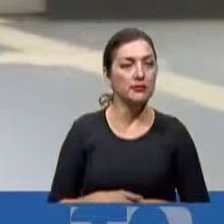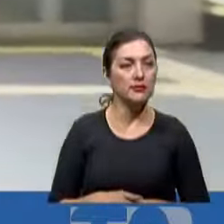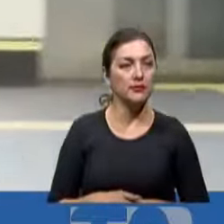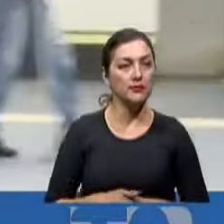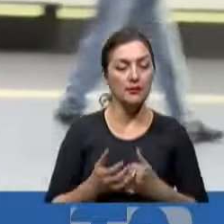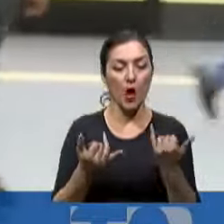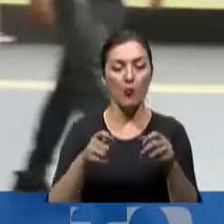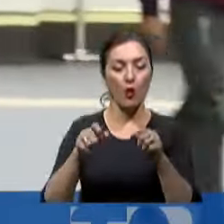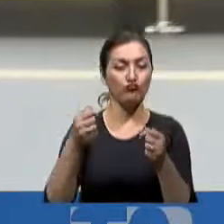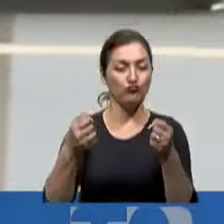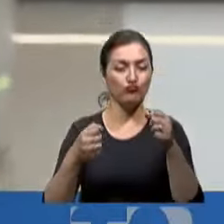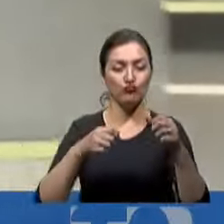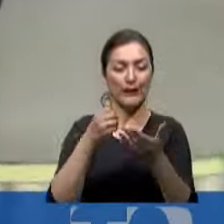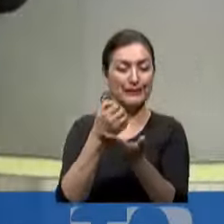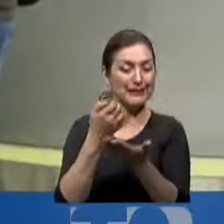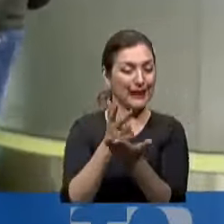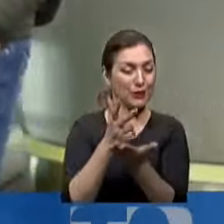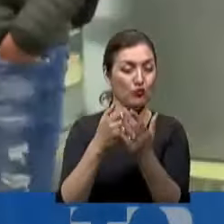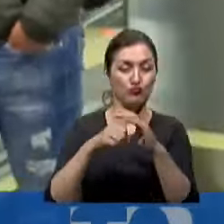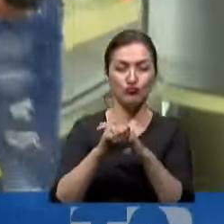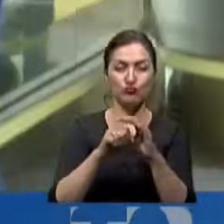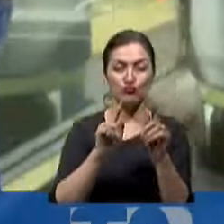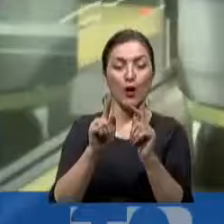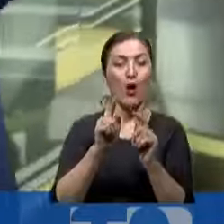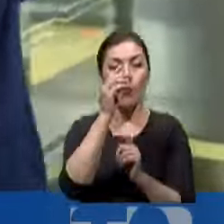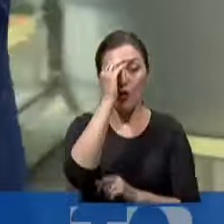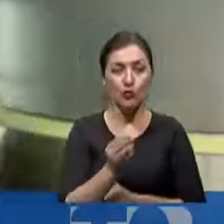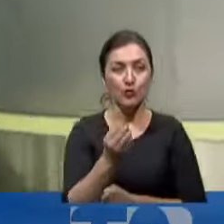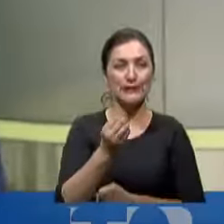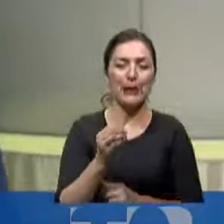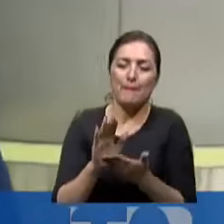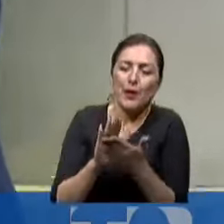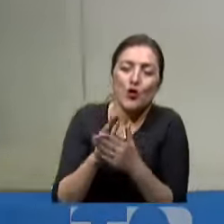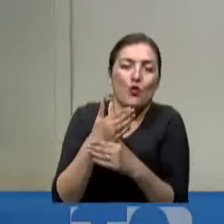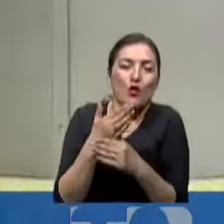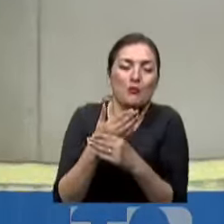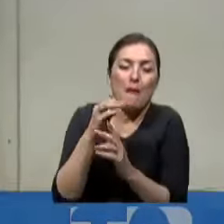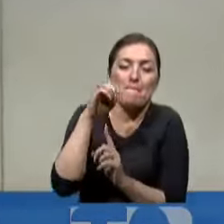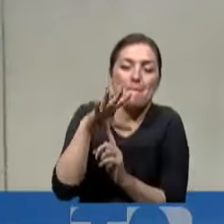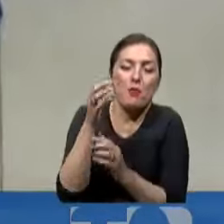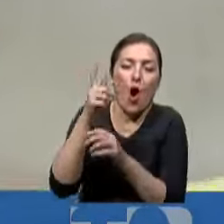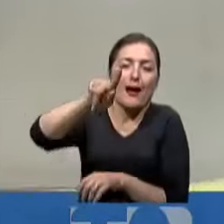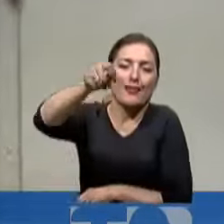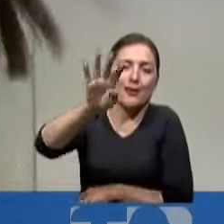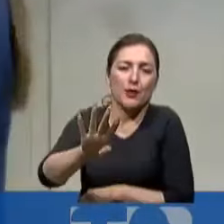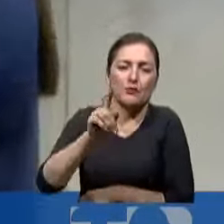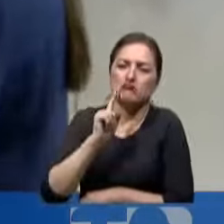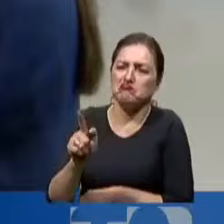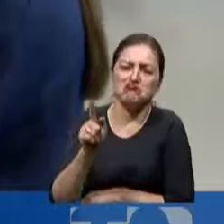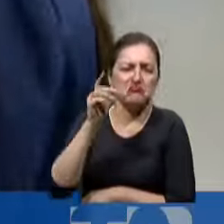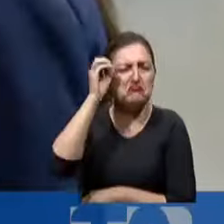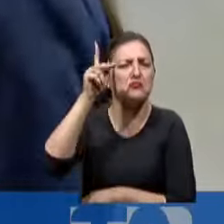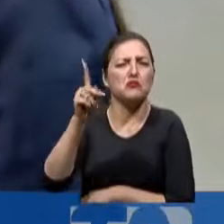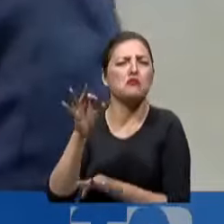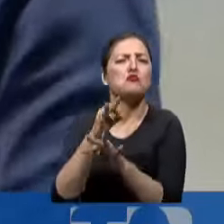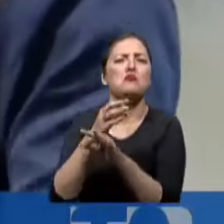muy transitada también esta de las estaciones. Muy buenos días, disculpe la molestia. Estamos en vivo para Teleamazonas. ¿Cómo le parece a usted el funcionamiento